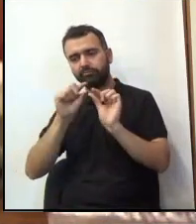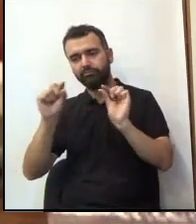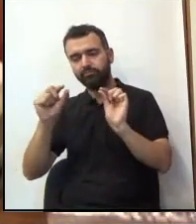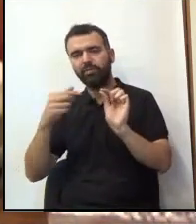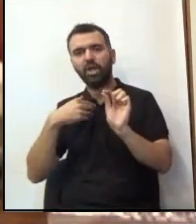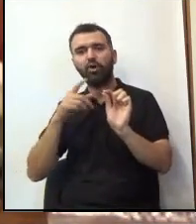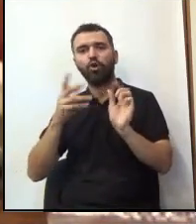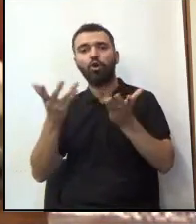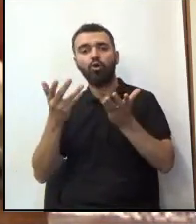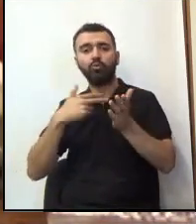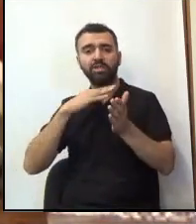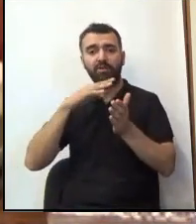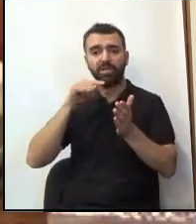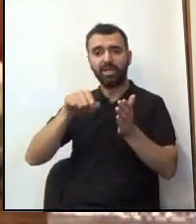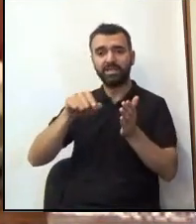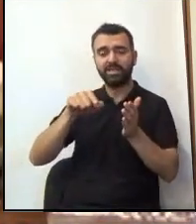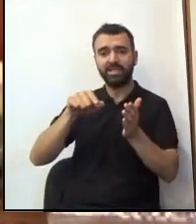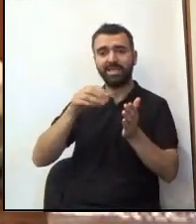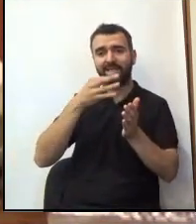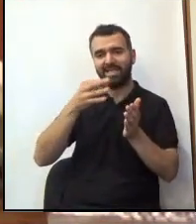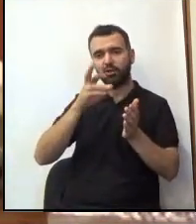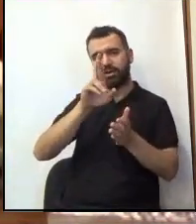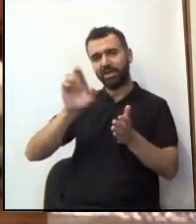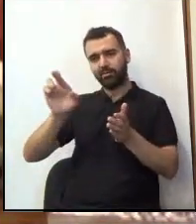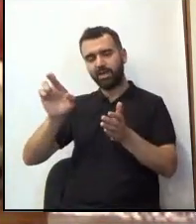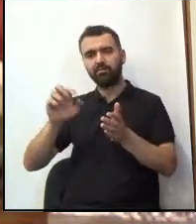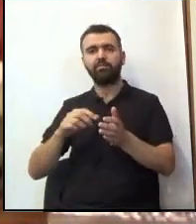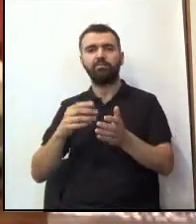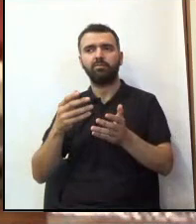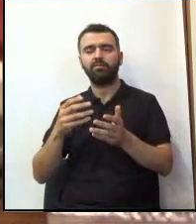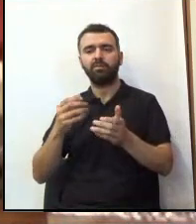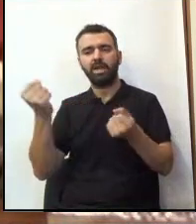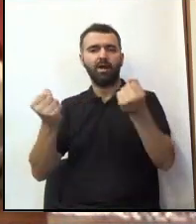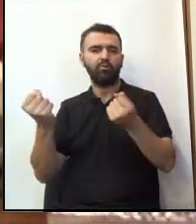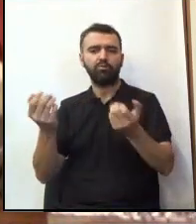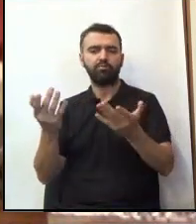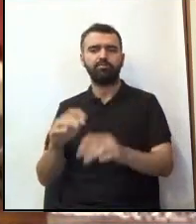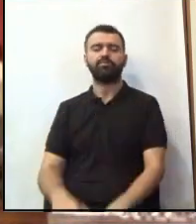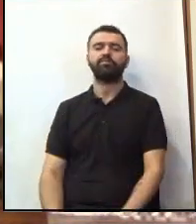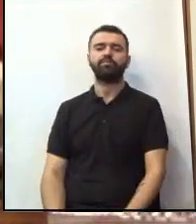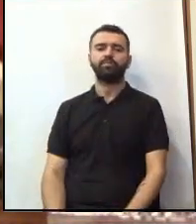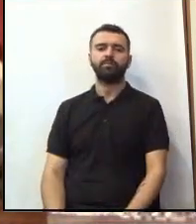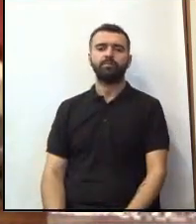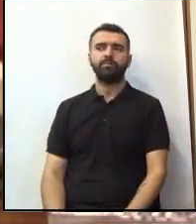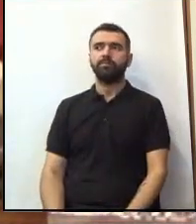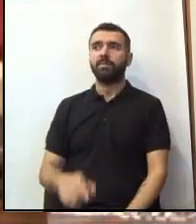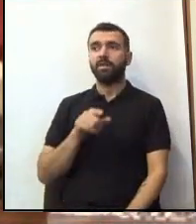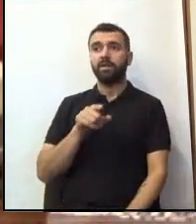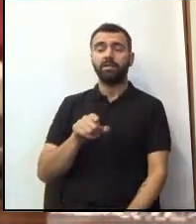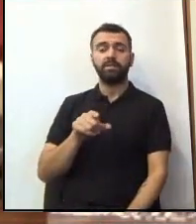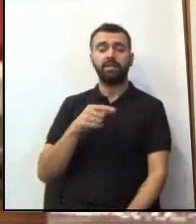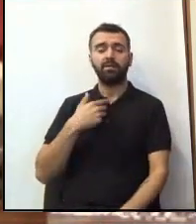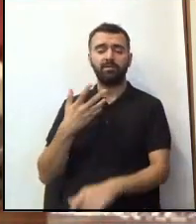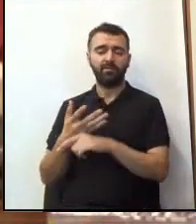de dichos RP, como les dicen, dichos vehículos. Y siendo así, va a haber una comisión